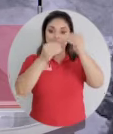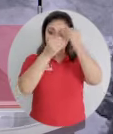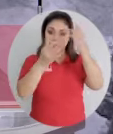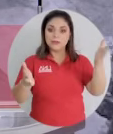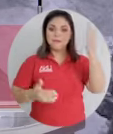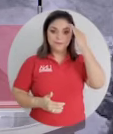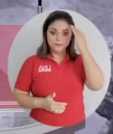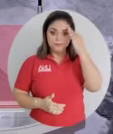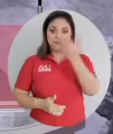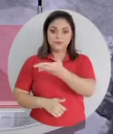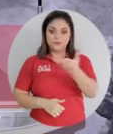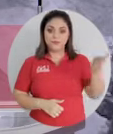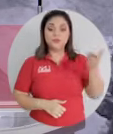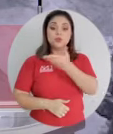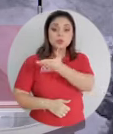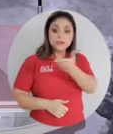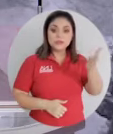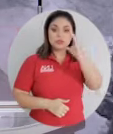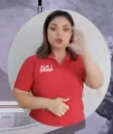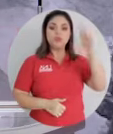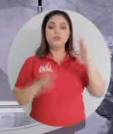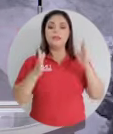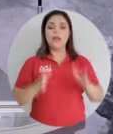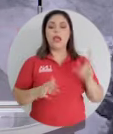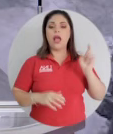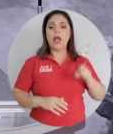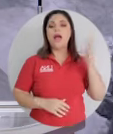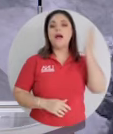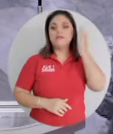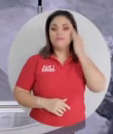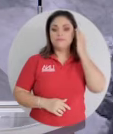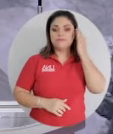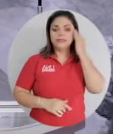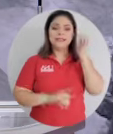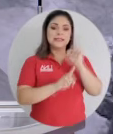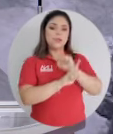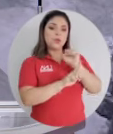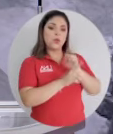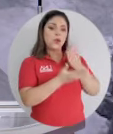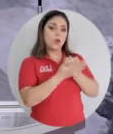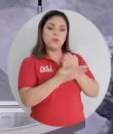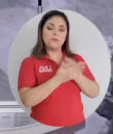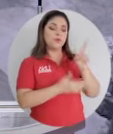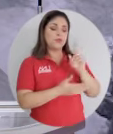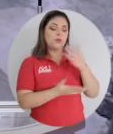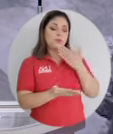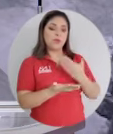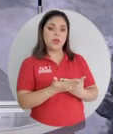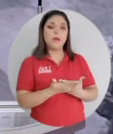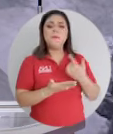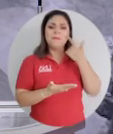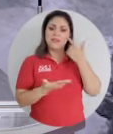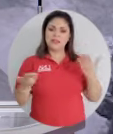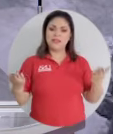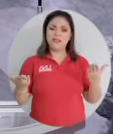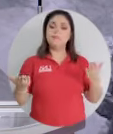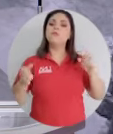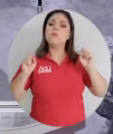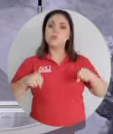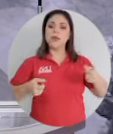ciudadanas costarricenses debe tener esa conciencia de que la situación económica no es la mejor para que pueda tomar medidas,